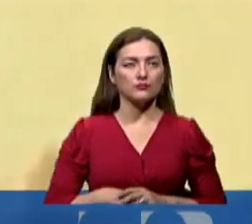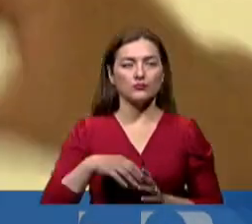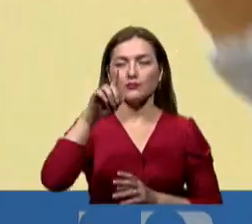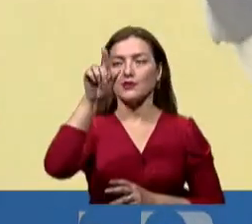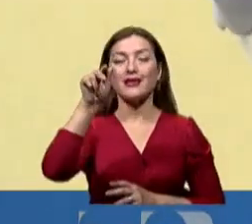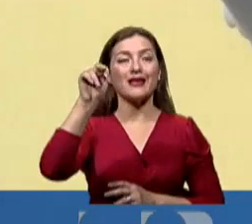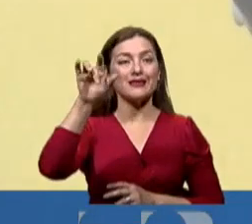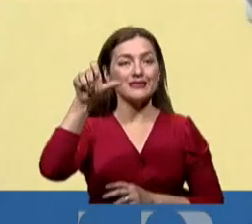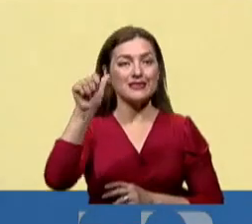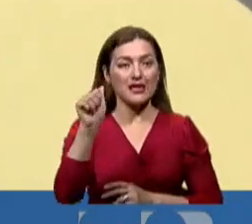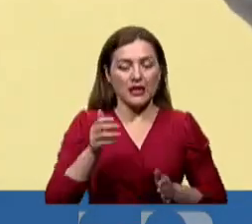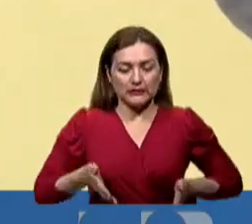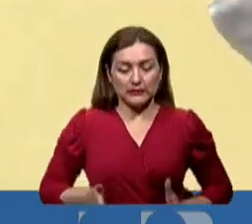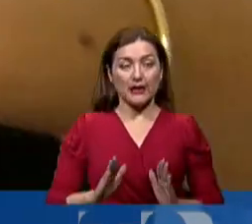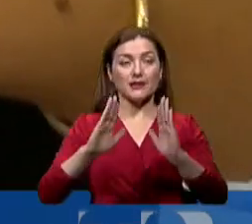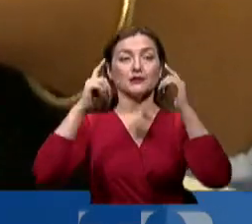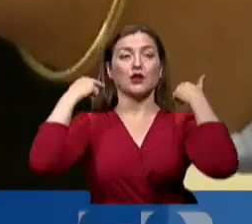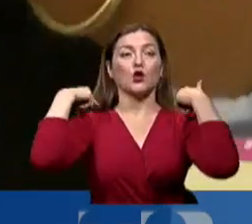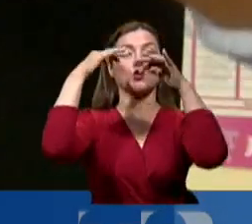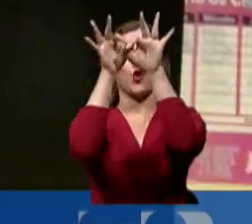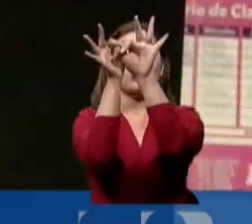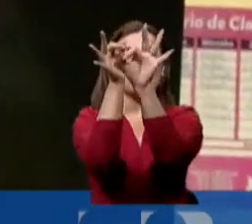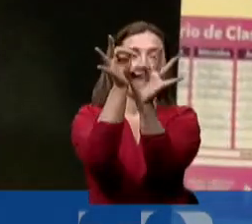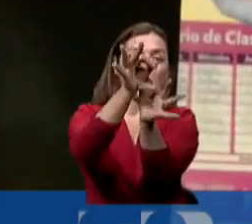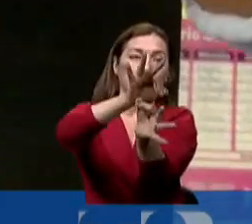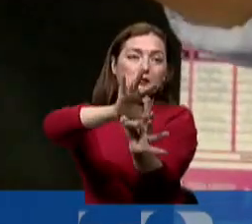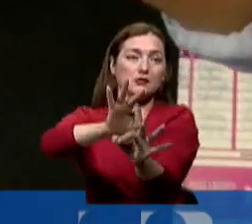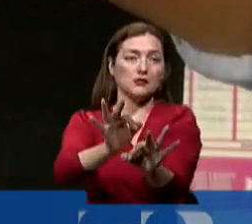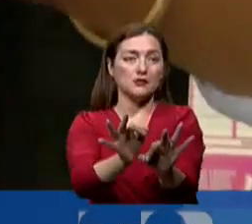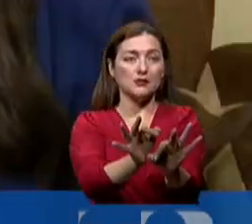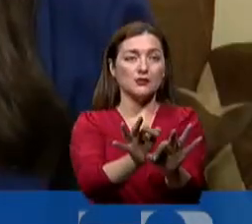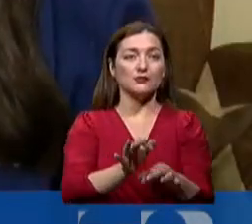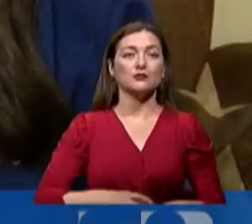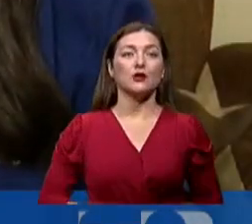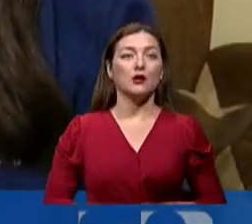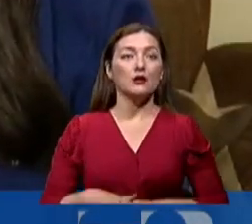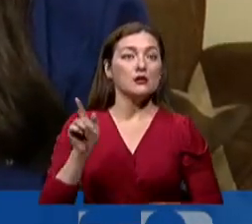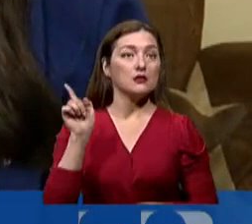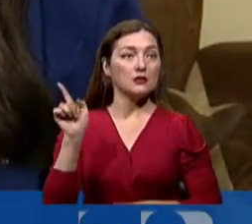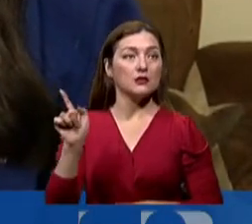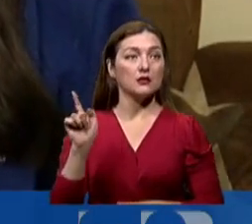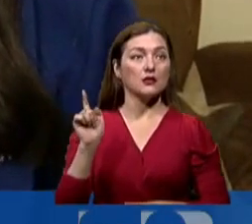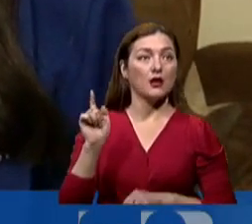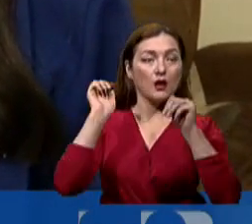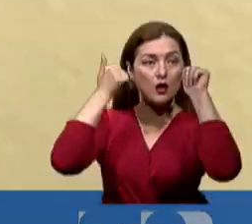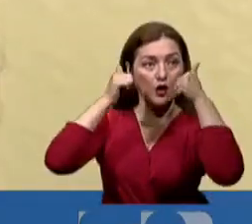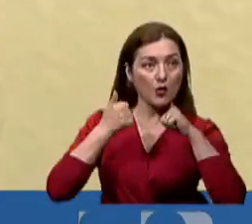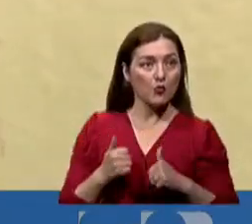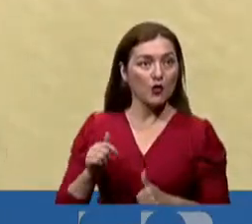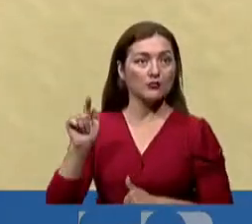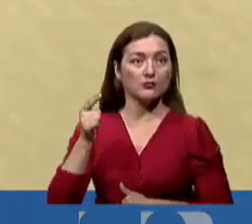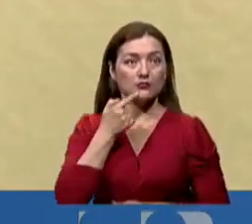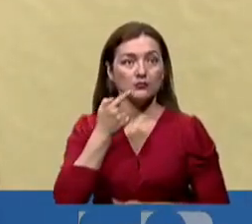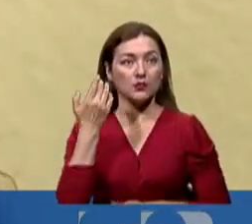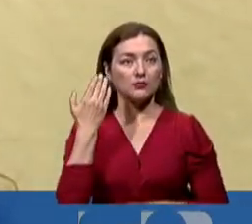Daniela nació con escoliosis, es decir, con una desviación en la columna. Sin embargo, su abuela Verónica Jácome